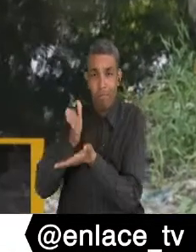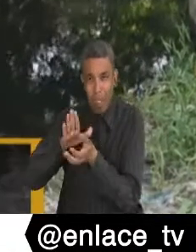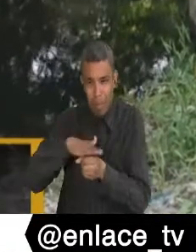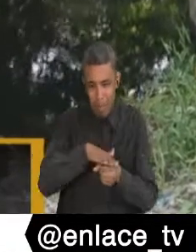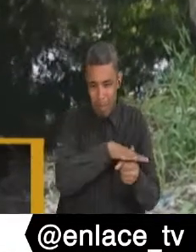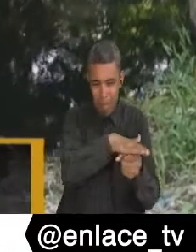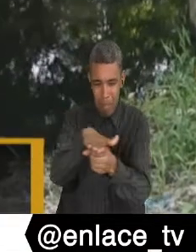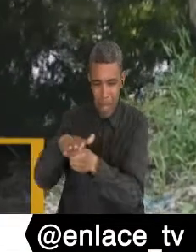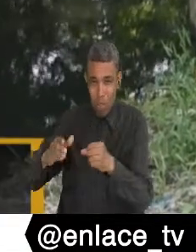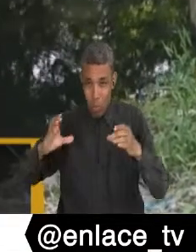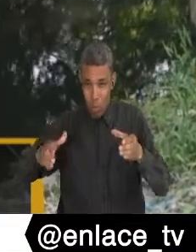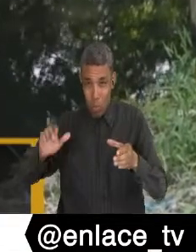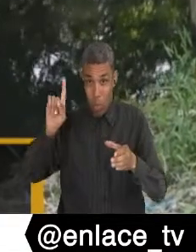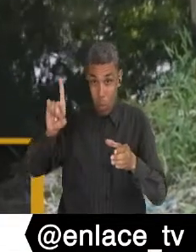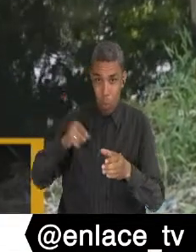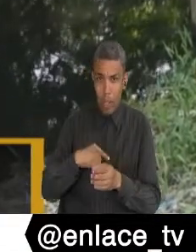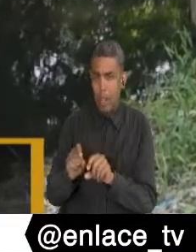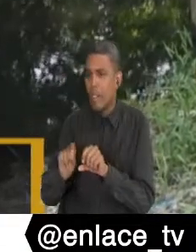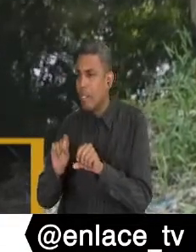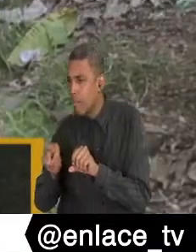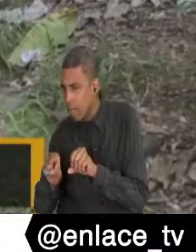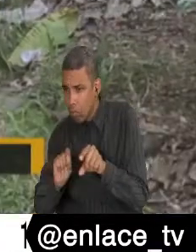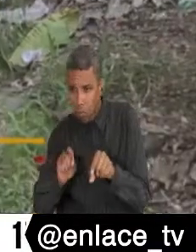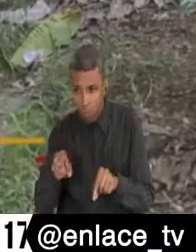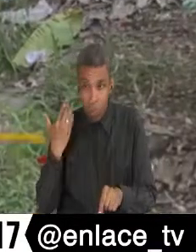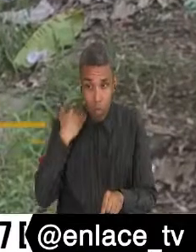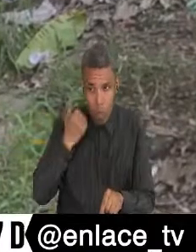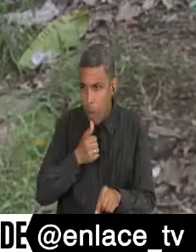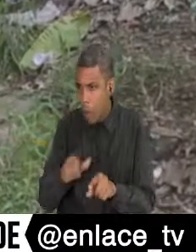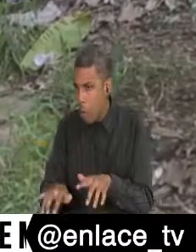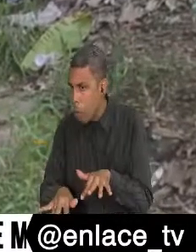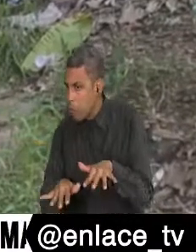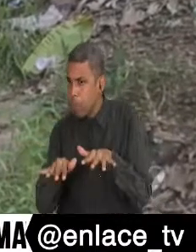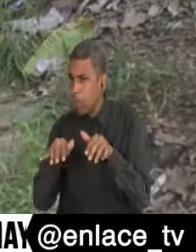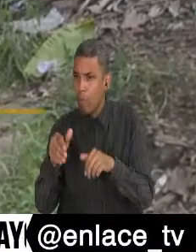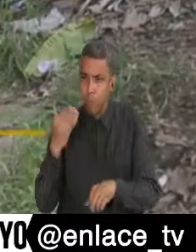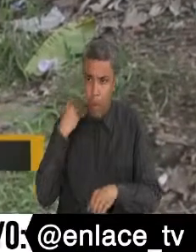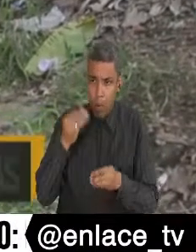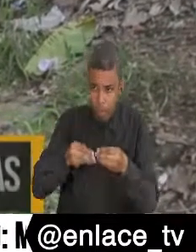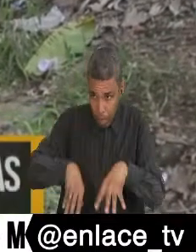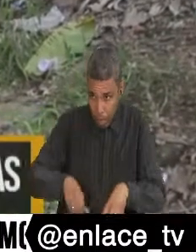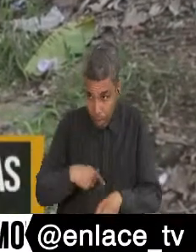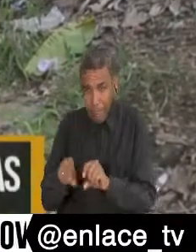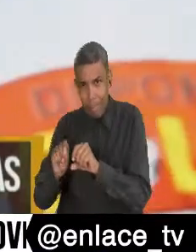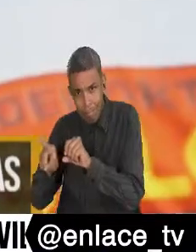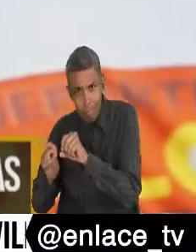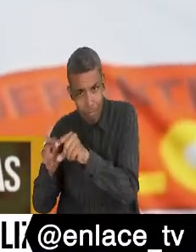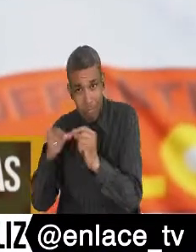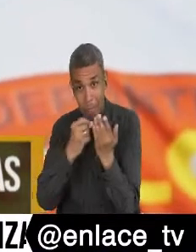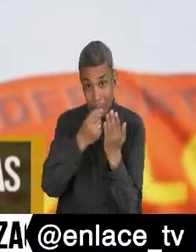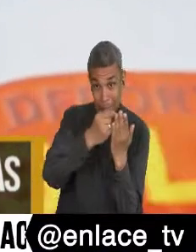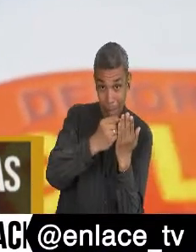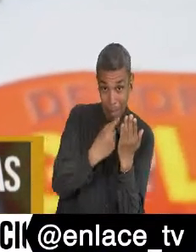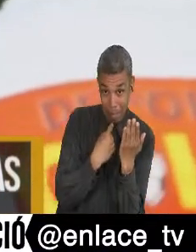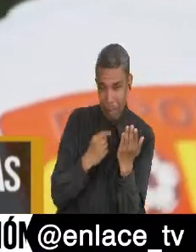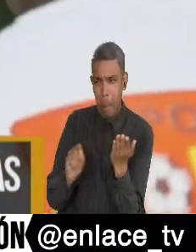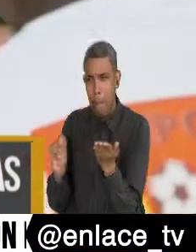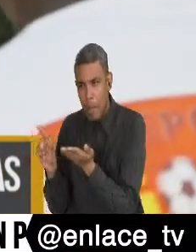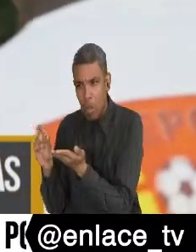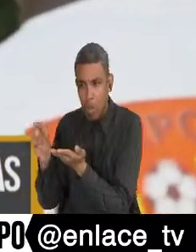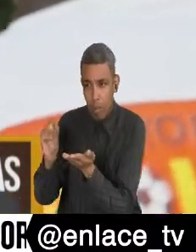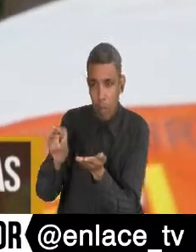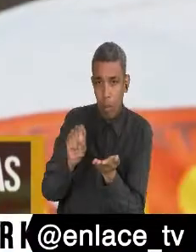prevenir acciones que lamentar por el incremento del nivel del río Magdalena durante la época de lluvias, la Alcaldía de Barranca Bermeja, a través del Consejo